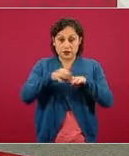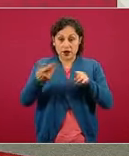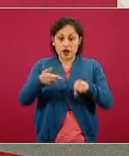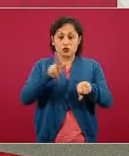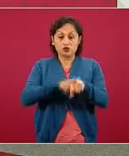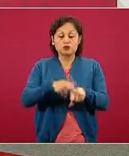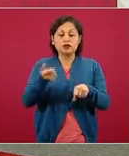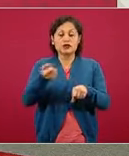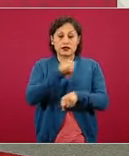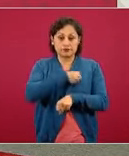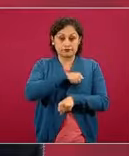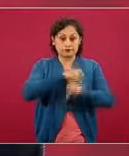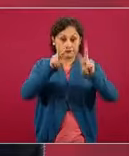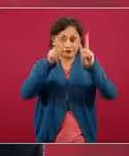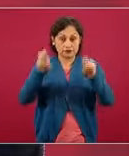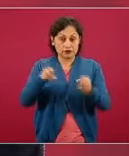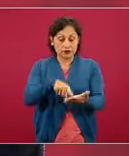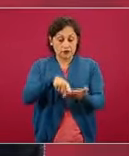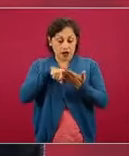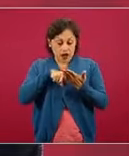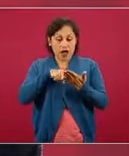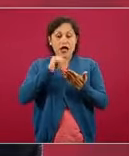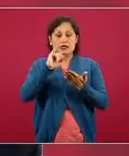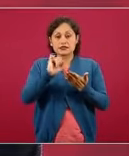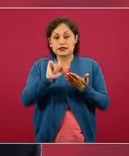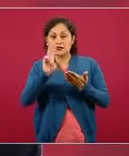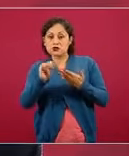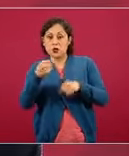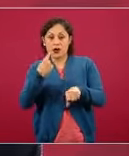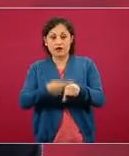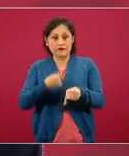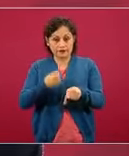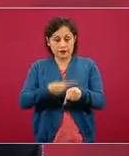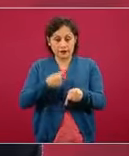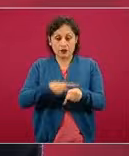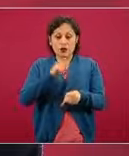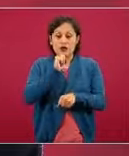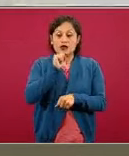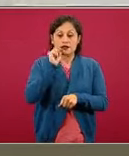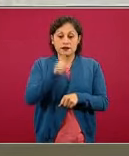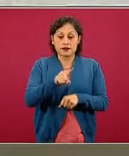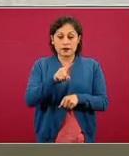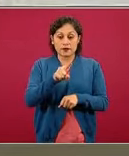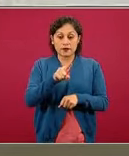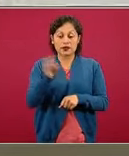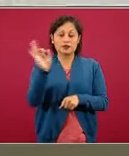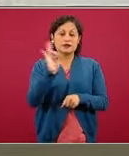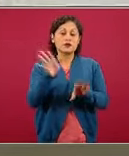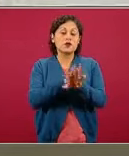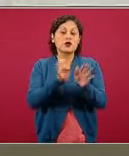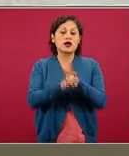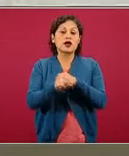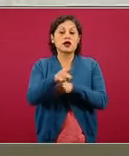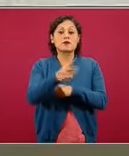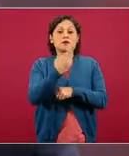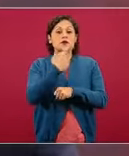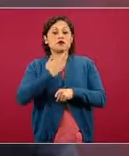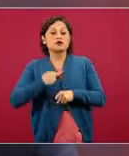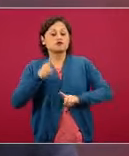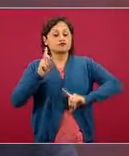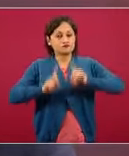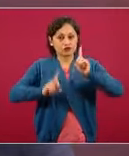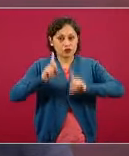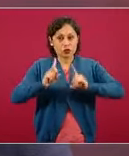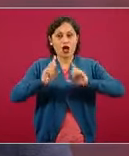emitir un resultado de positivo, de negativo, o inclusive si es un resultado que pueda no ser concluyente o indeterminado, entonces